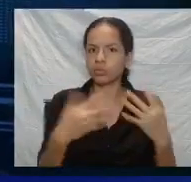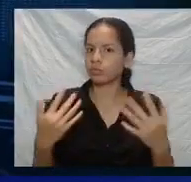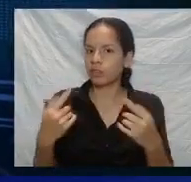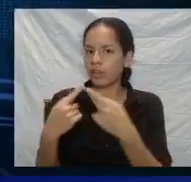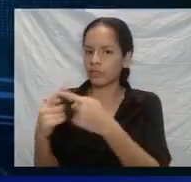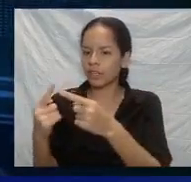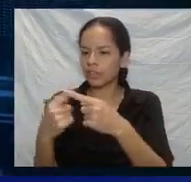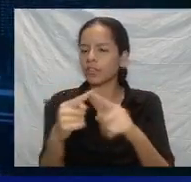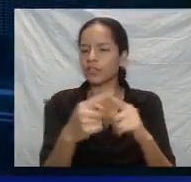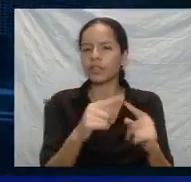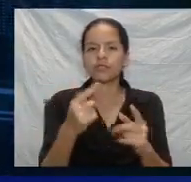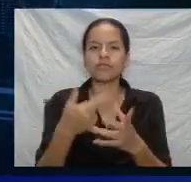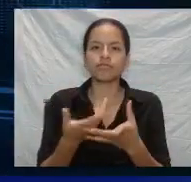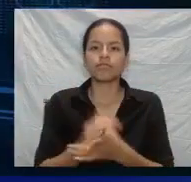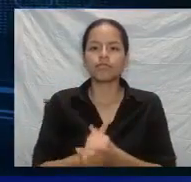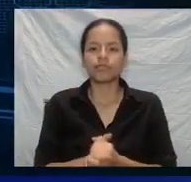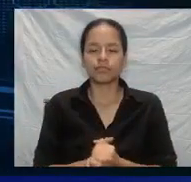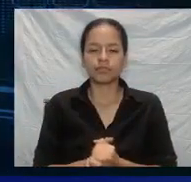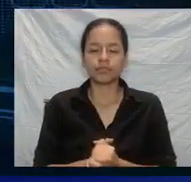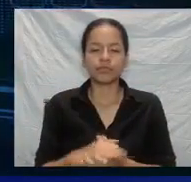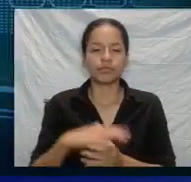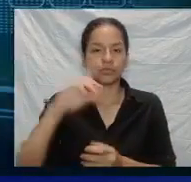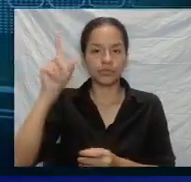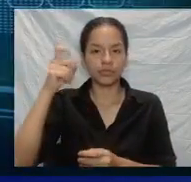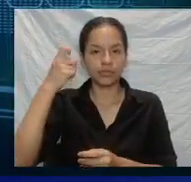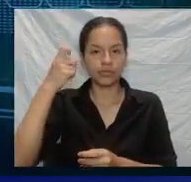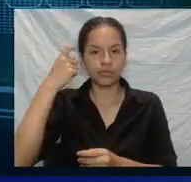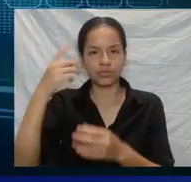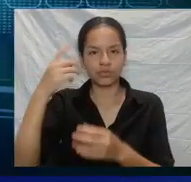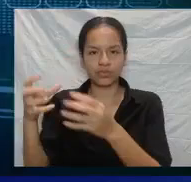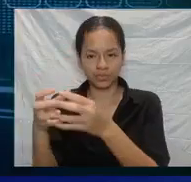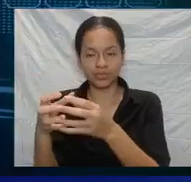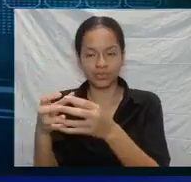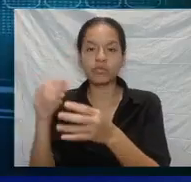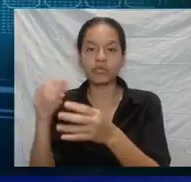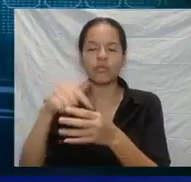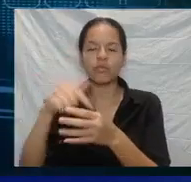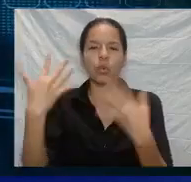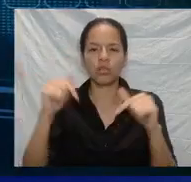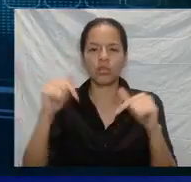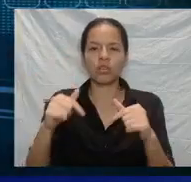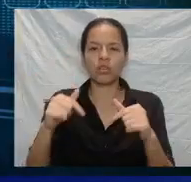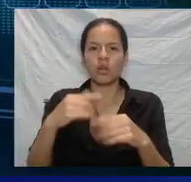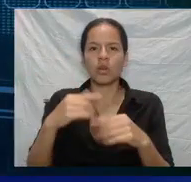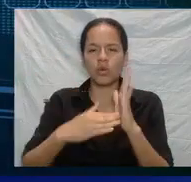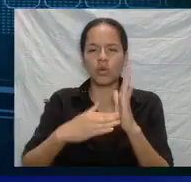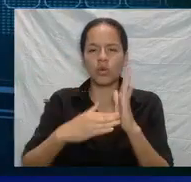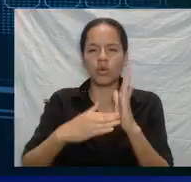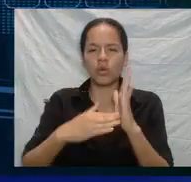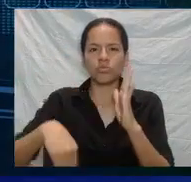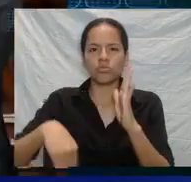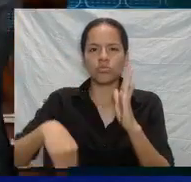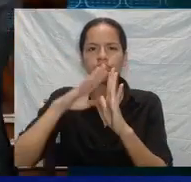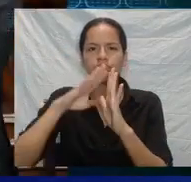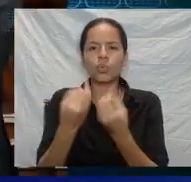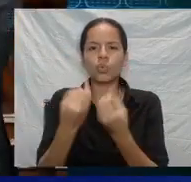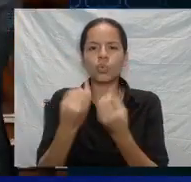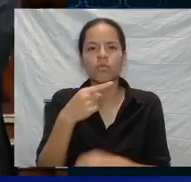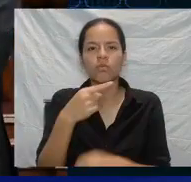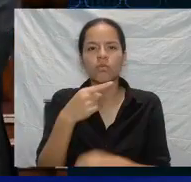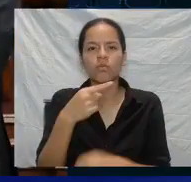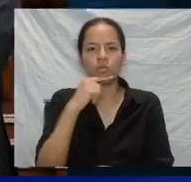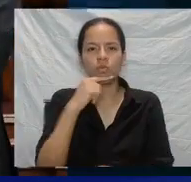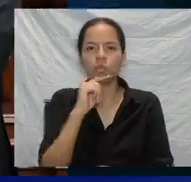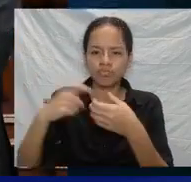en esta oportunidad también está el mayor número de congresistas mujeres 49 parlamentarias por el tema de la pandemia